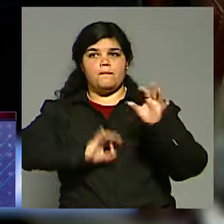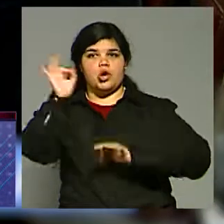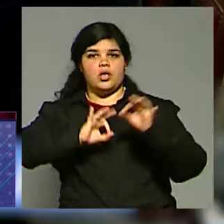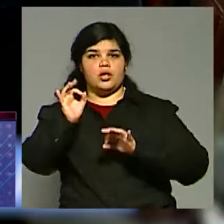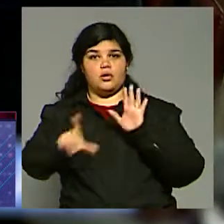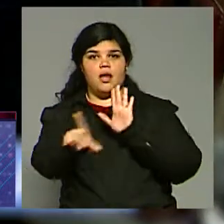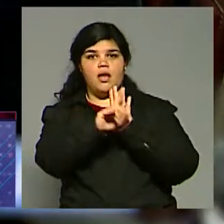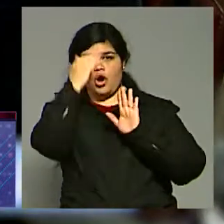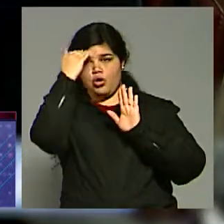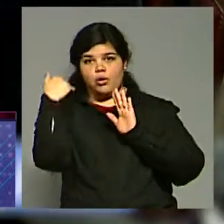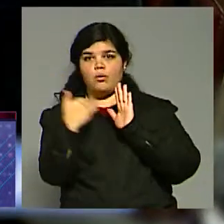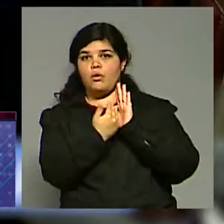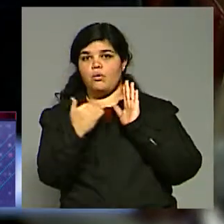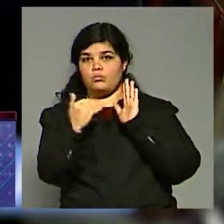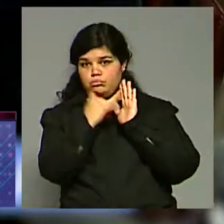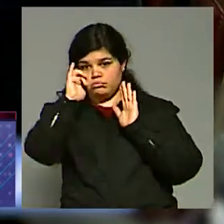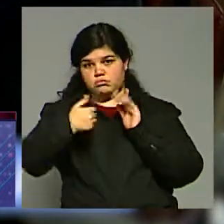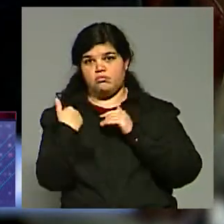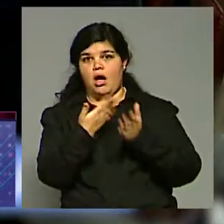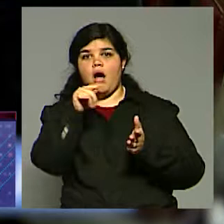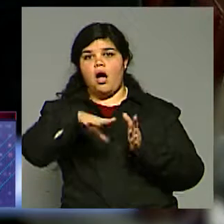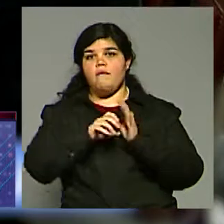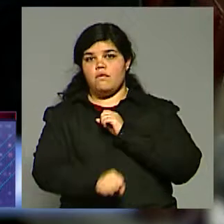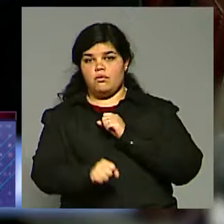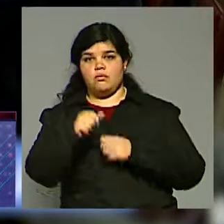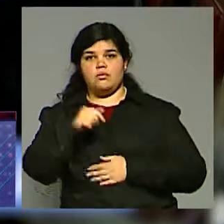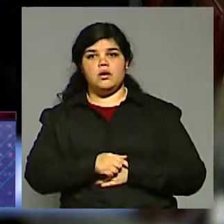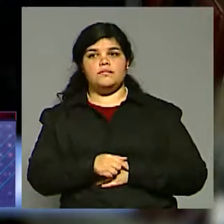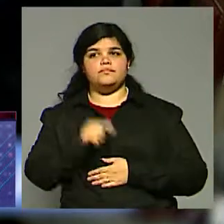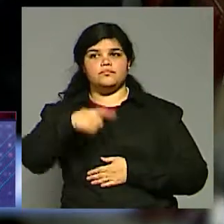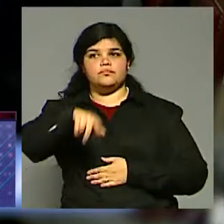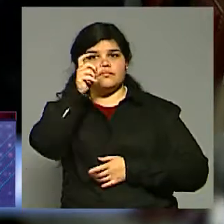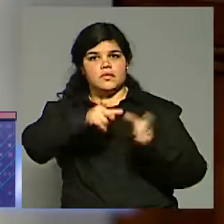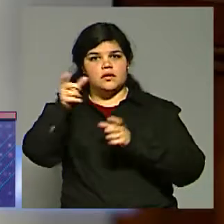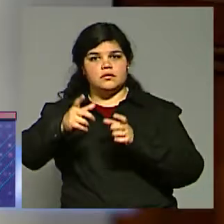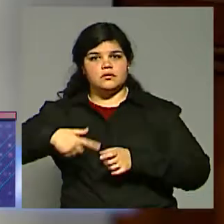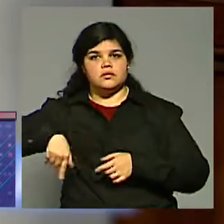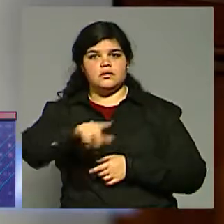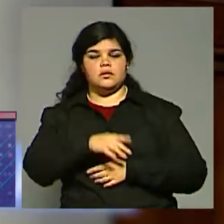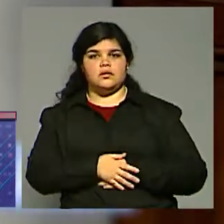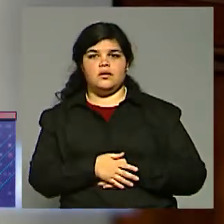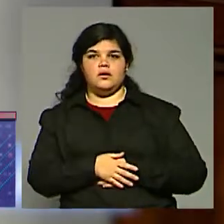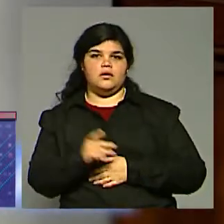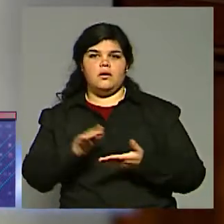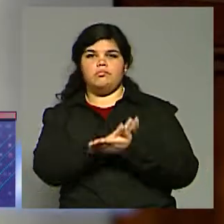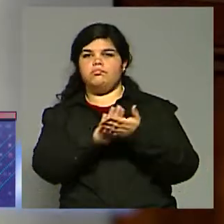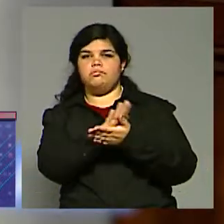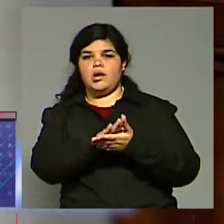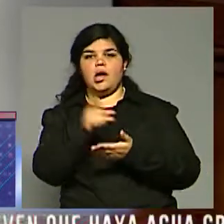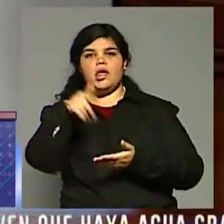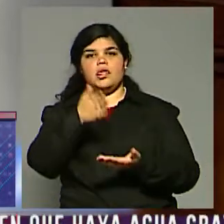ley para la interrupción voluntaria del embarazo y llamó a los detractores de la norma fundamentalistas de los derechos del feto.